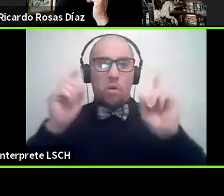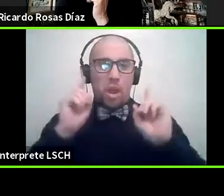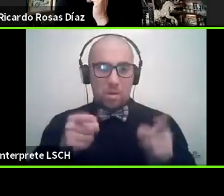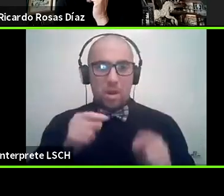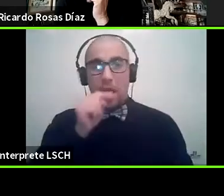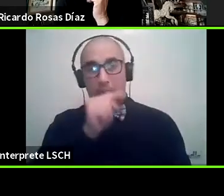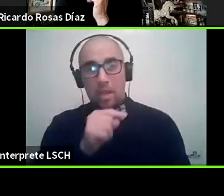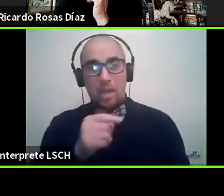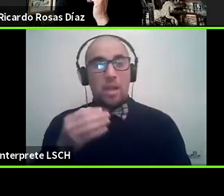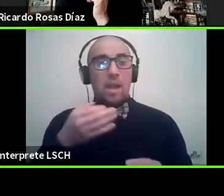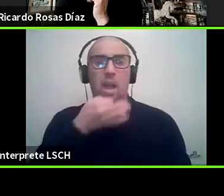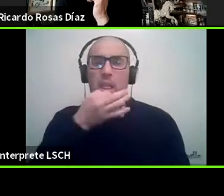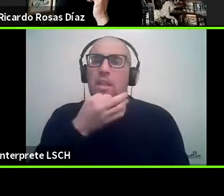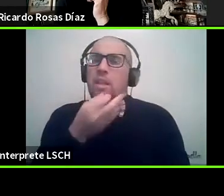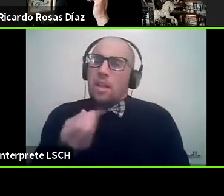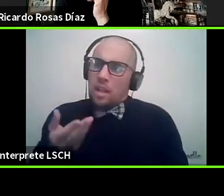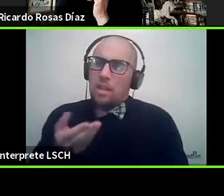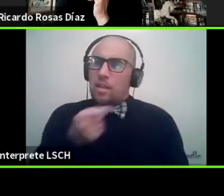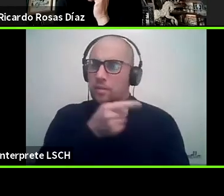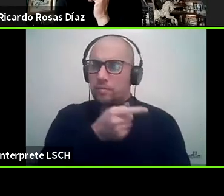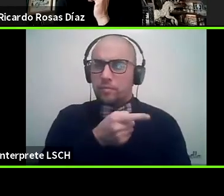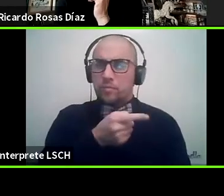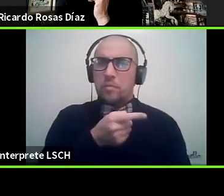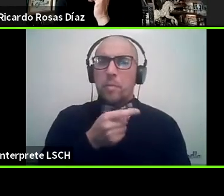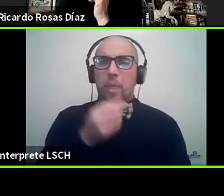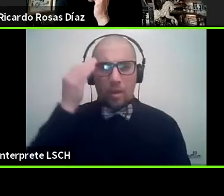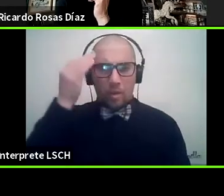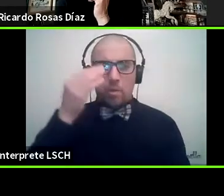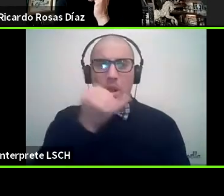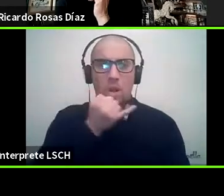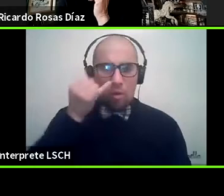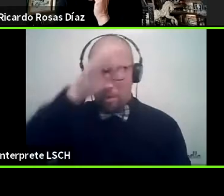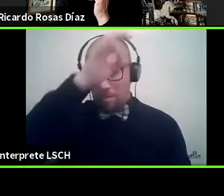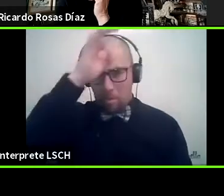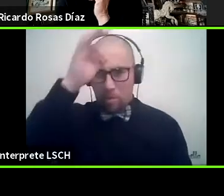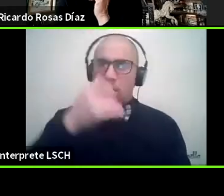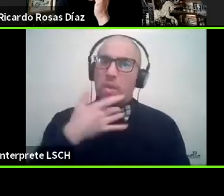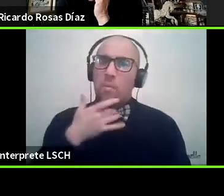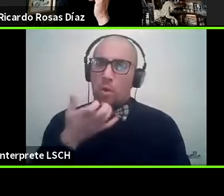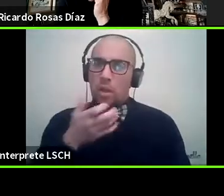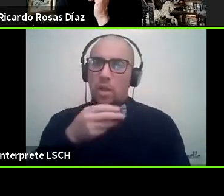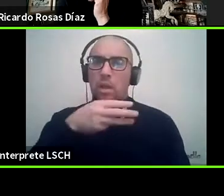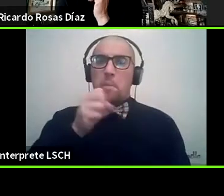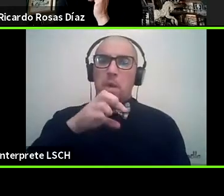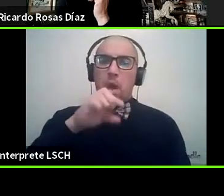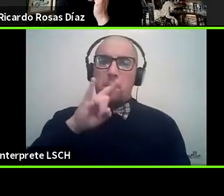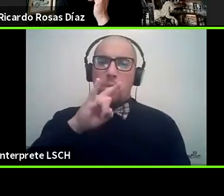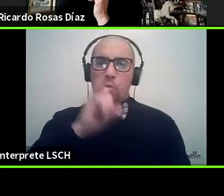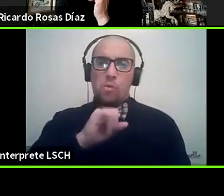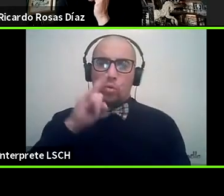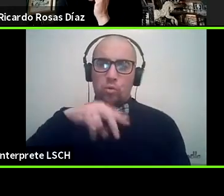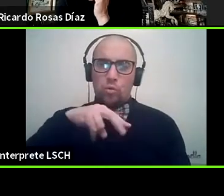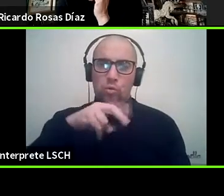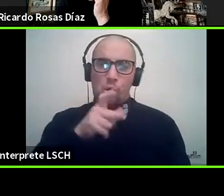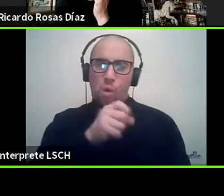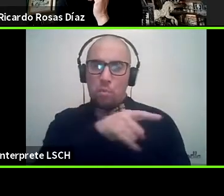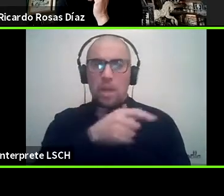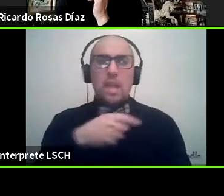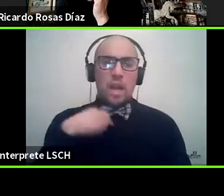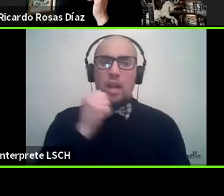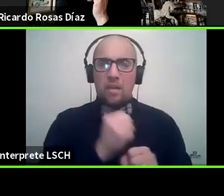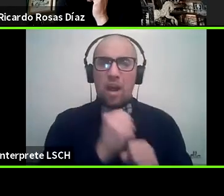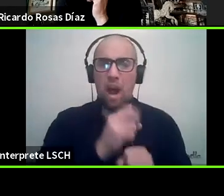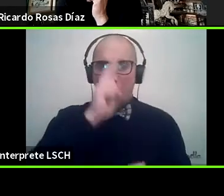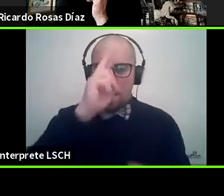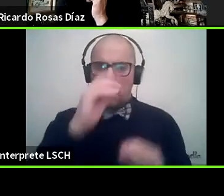nos envió este saludo en Mapuzungún, ¿ya? Porque como parte de su trabajo de reivindicación de la lengua, ella